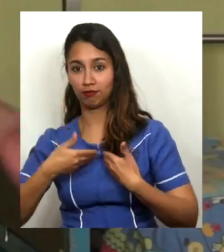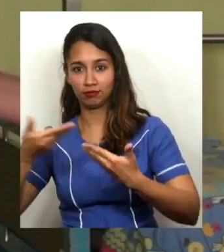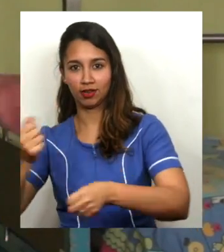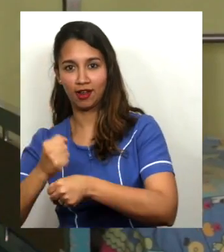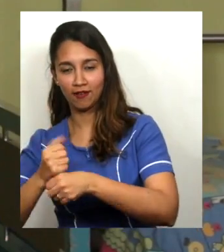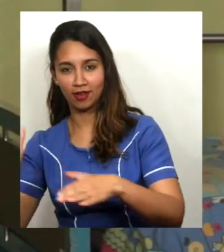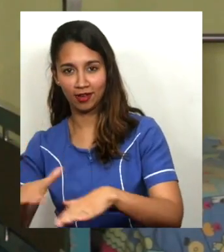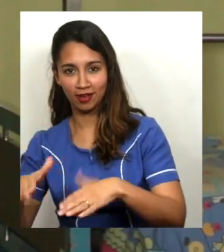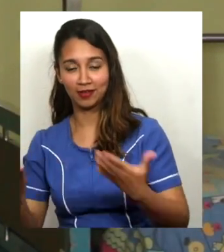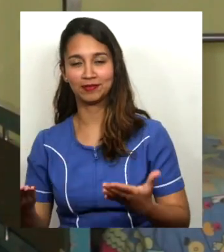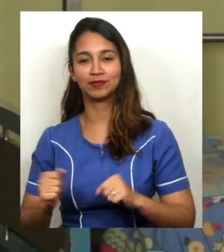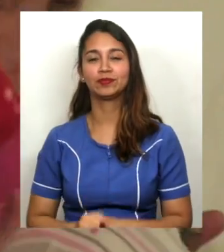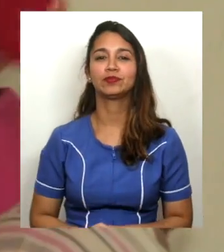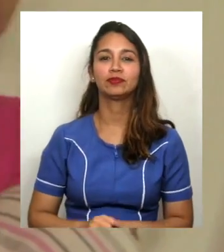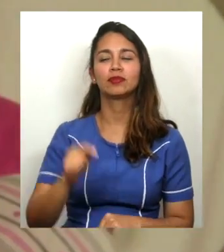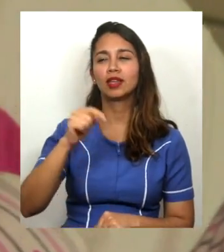soy la nueva contratación del hospital.